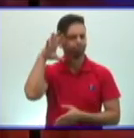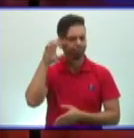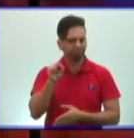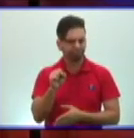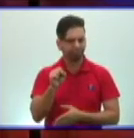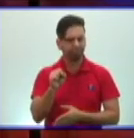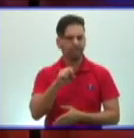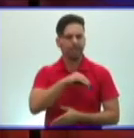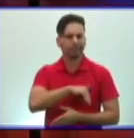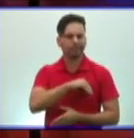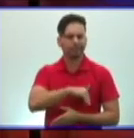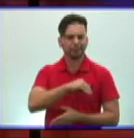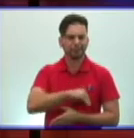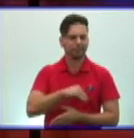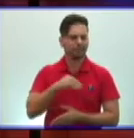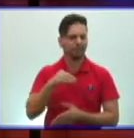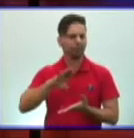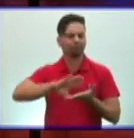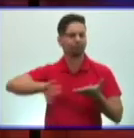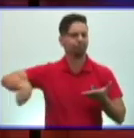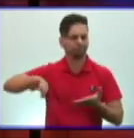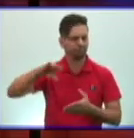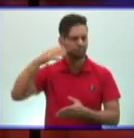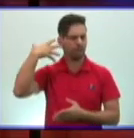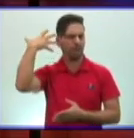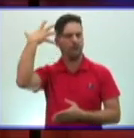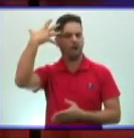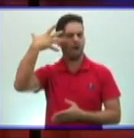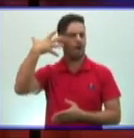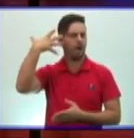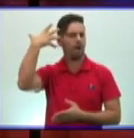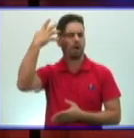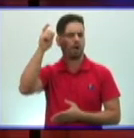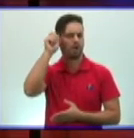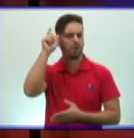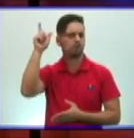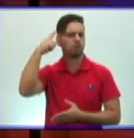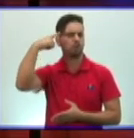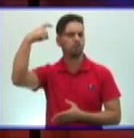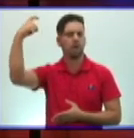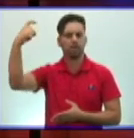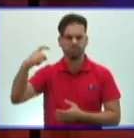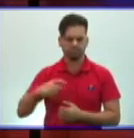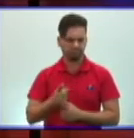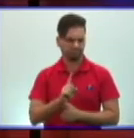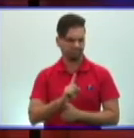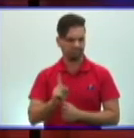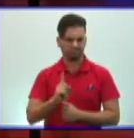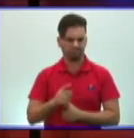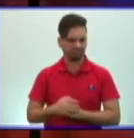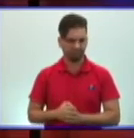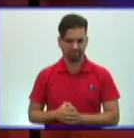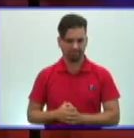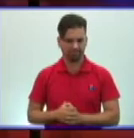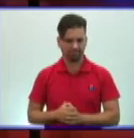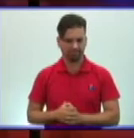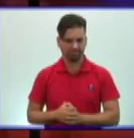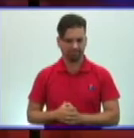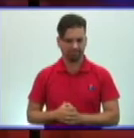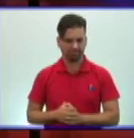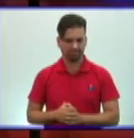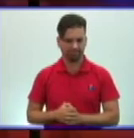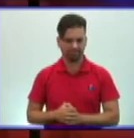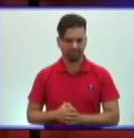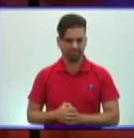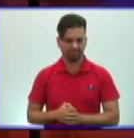enajenante a esa propia condición humana. Por lo tanto, ¿qué es el idealismo? Desde el punto de